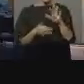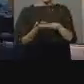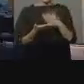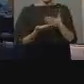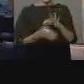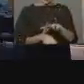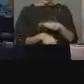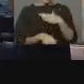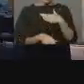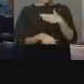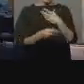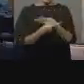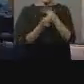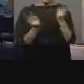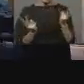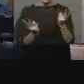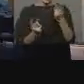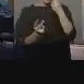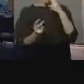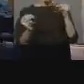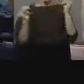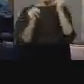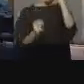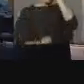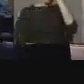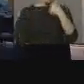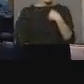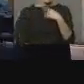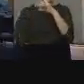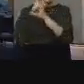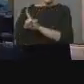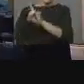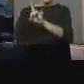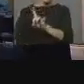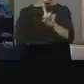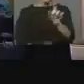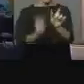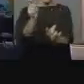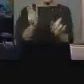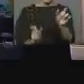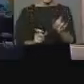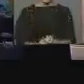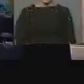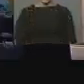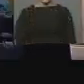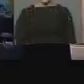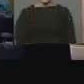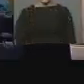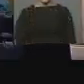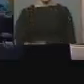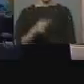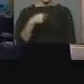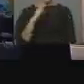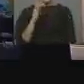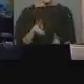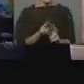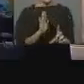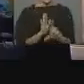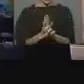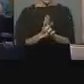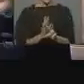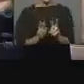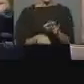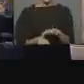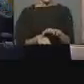pública, independiente de la convicción moral de cada persona, y sobre este piso debemos legislar, que es la